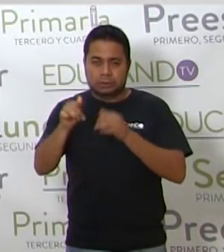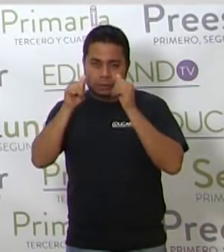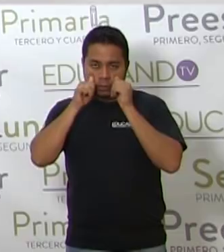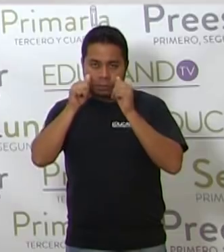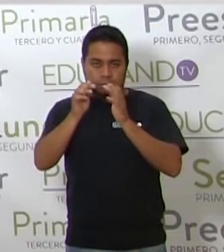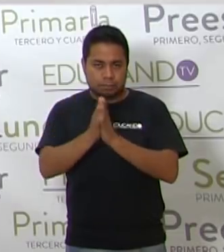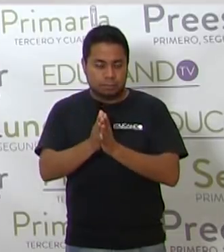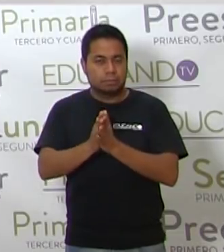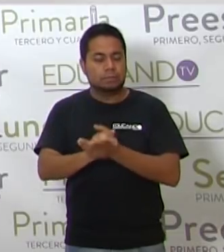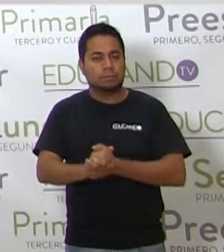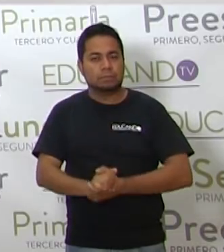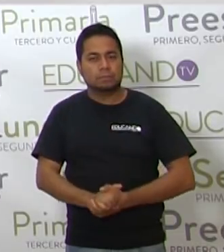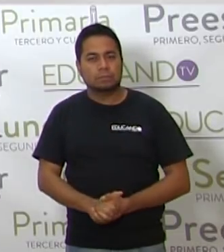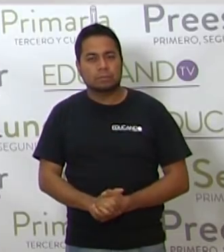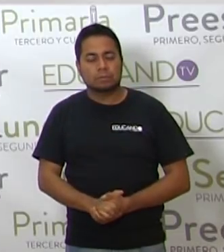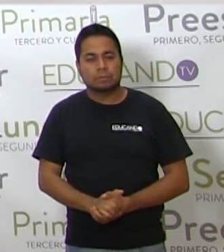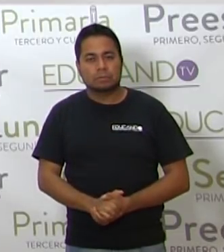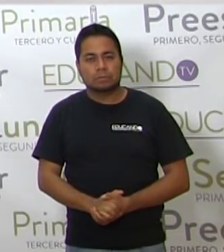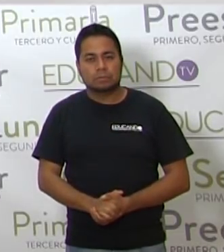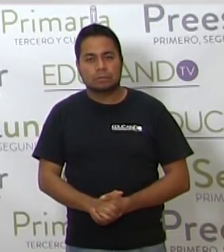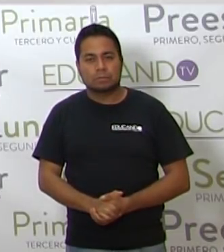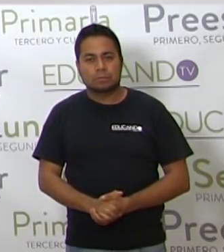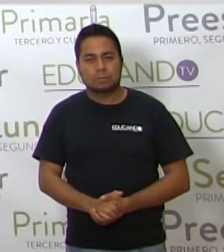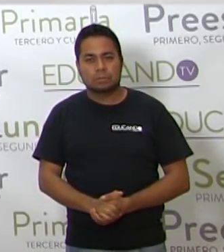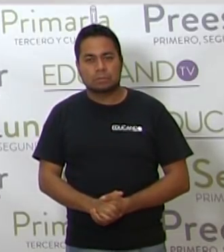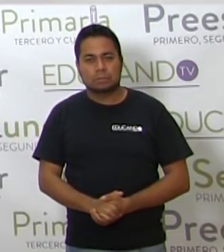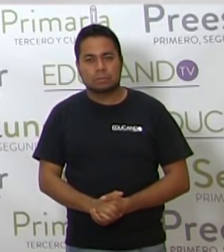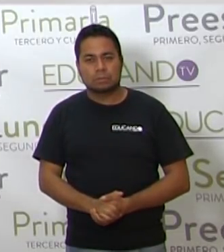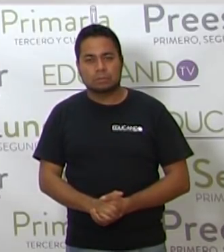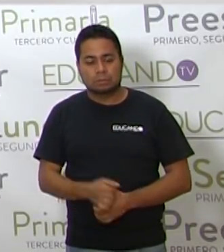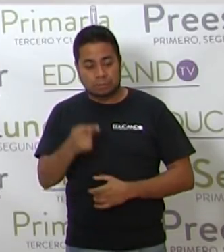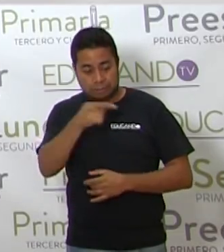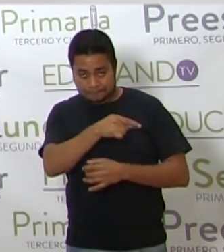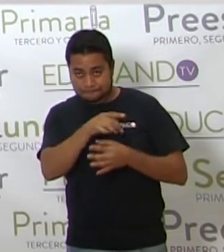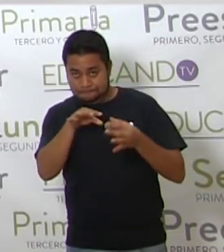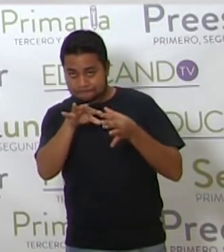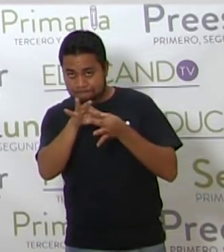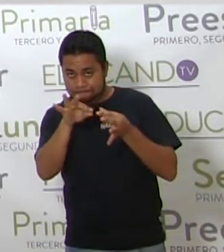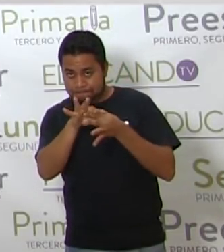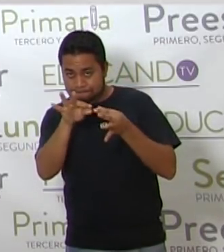atención. Vamos a hablar de lo que son.